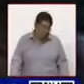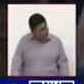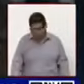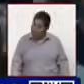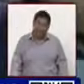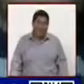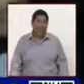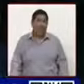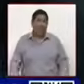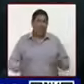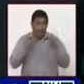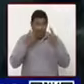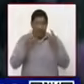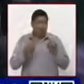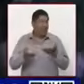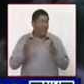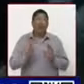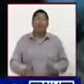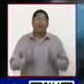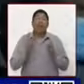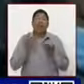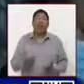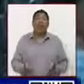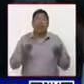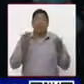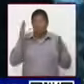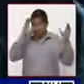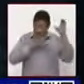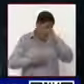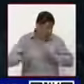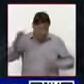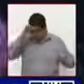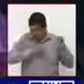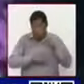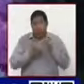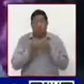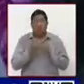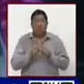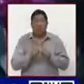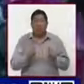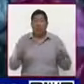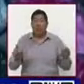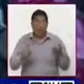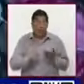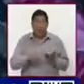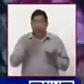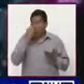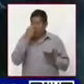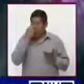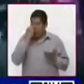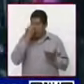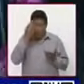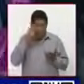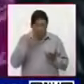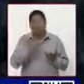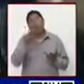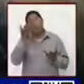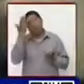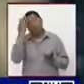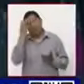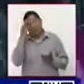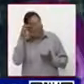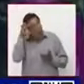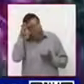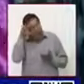bien. Quiero, ¿ves, Raquel? Realmente la gente aquí está buscando la variedad. Acá hay de payasos, pero de esos